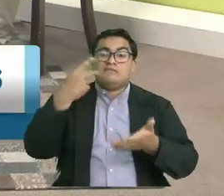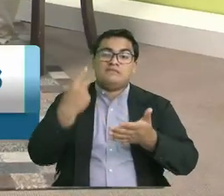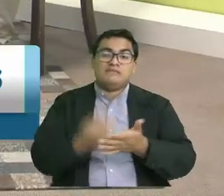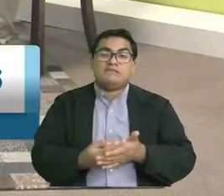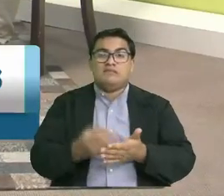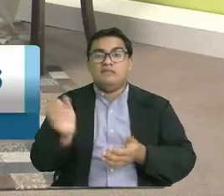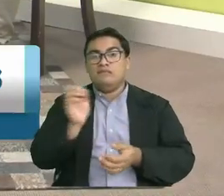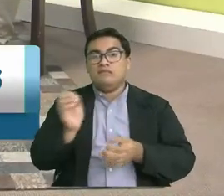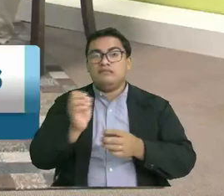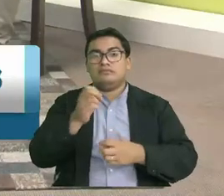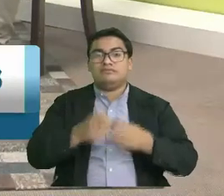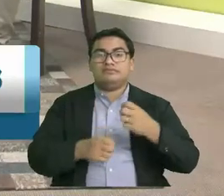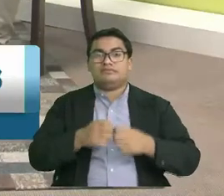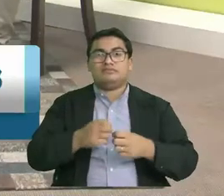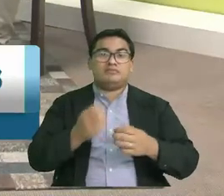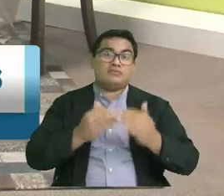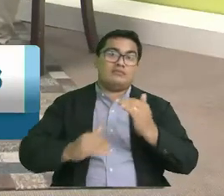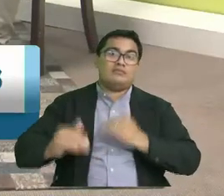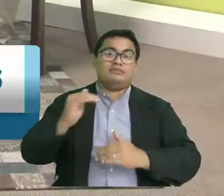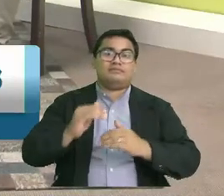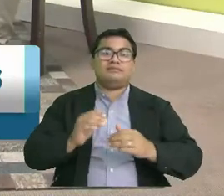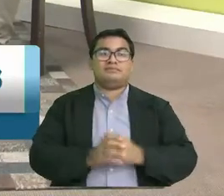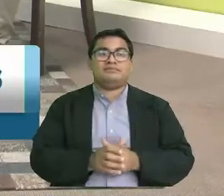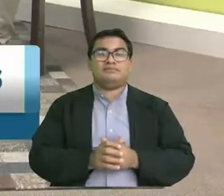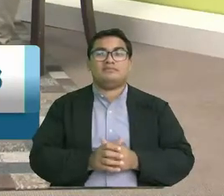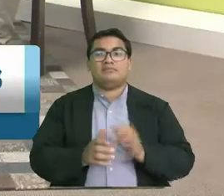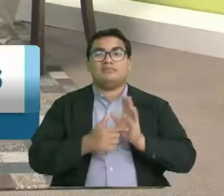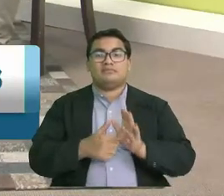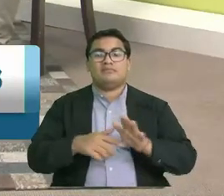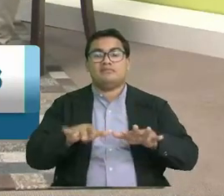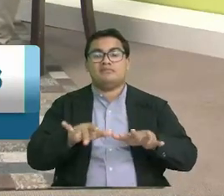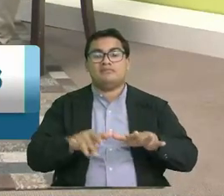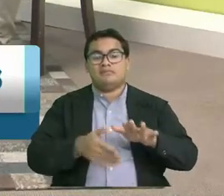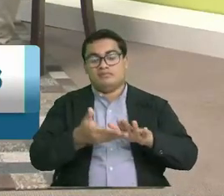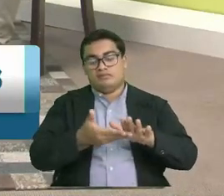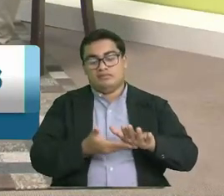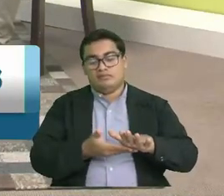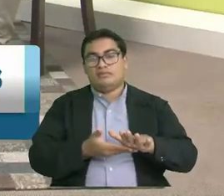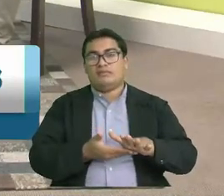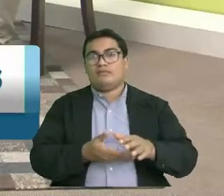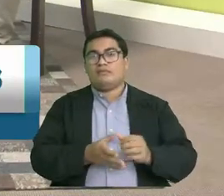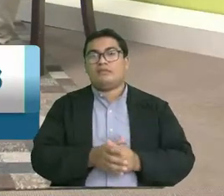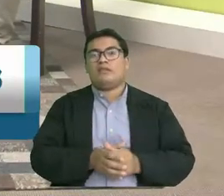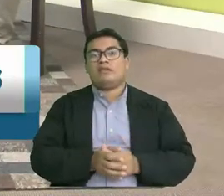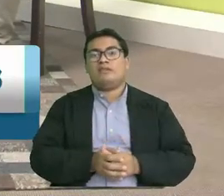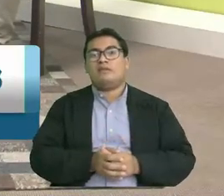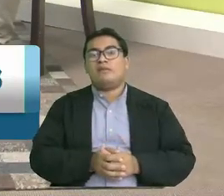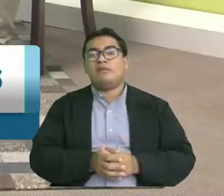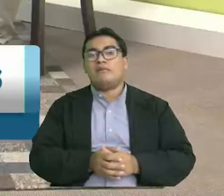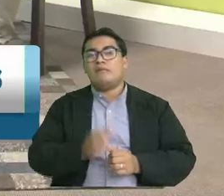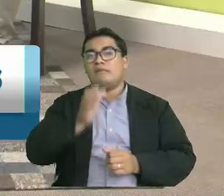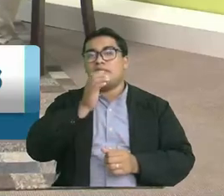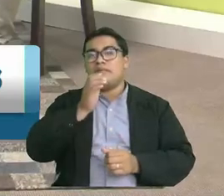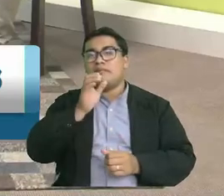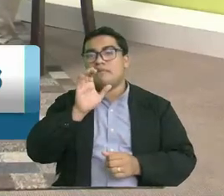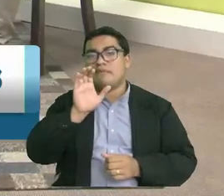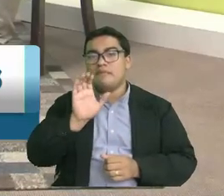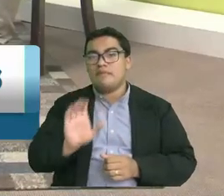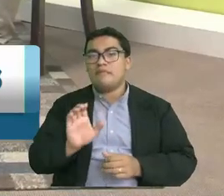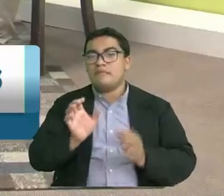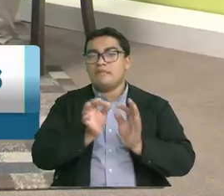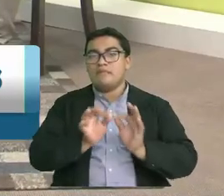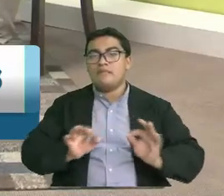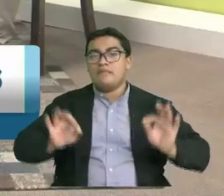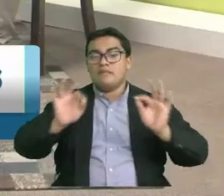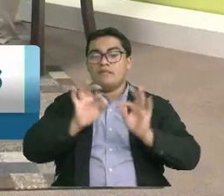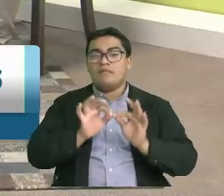las complicaciones son mayores. Así es. Si es pie plano. De hecho, también eso olvidaba, que en los niños es un factor muy